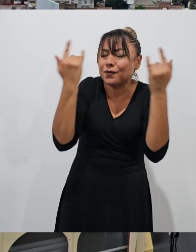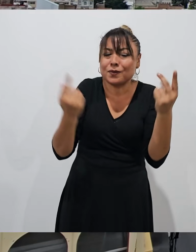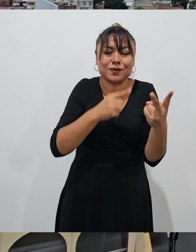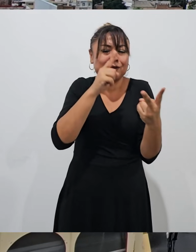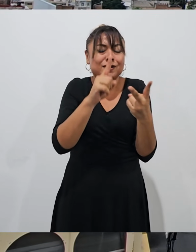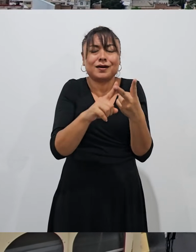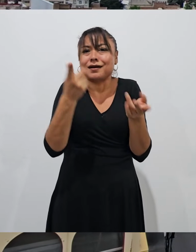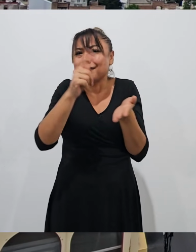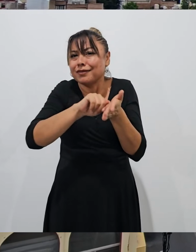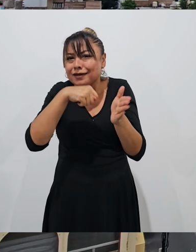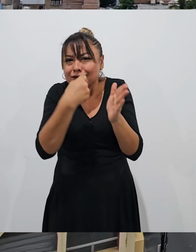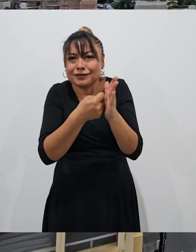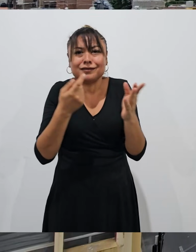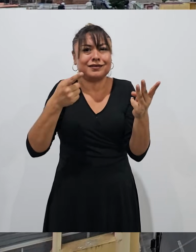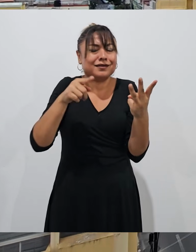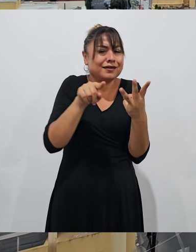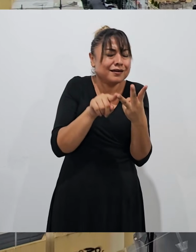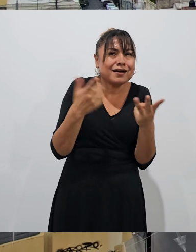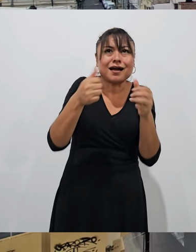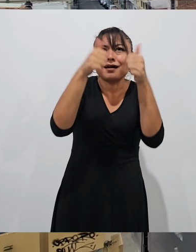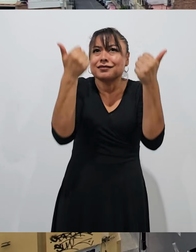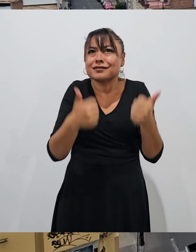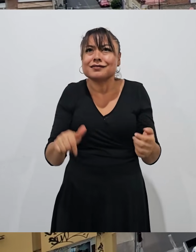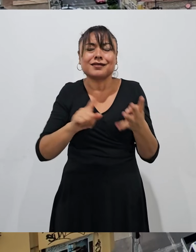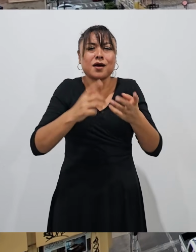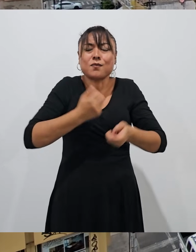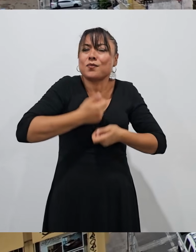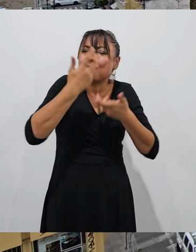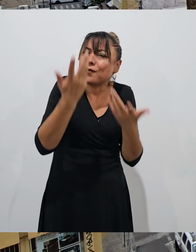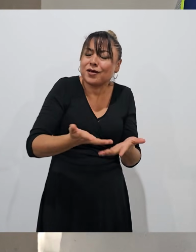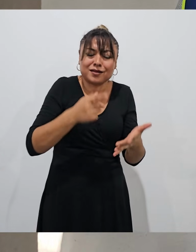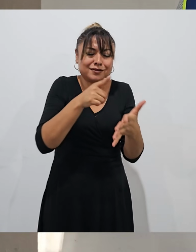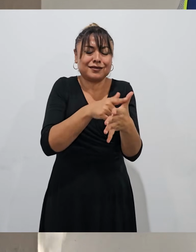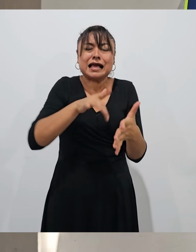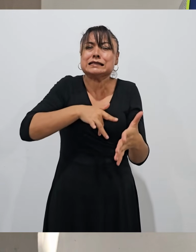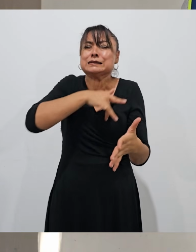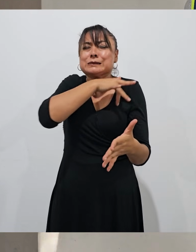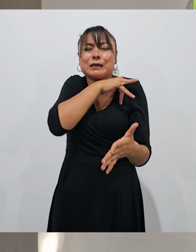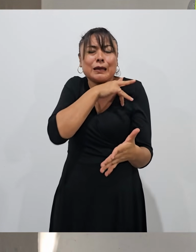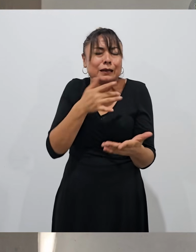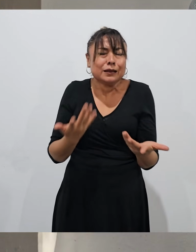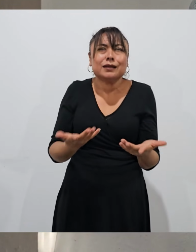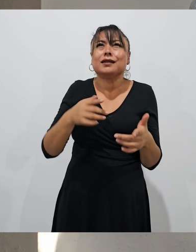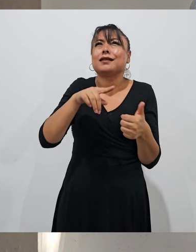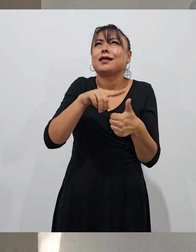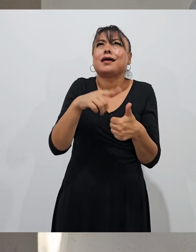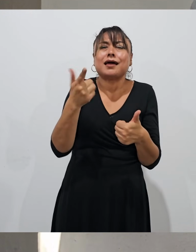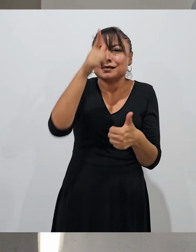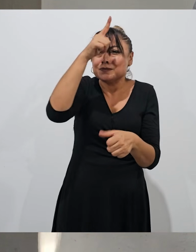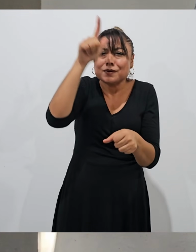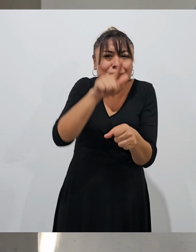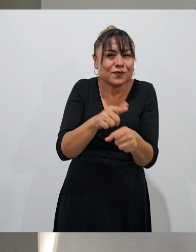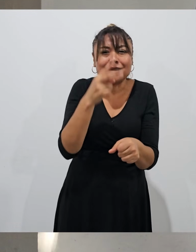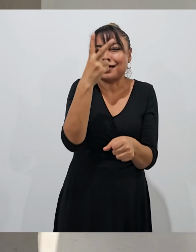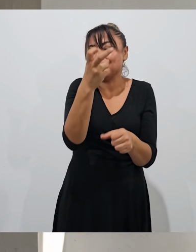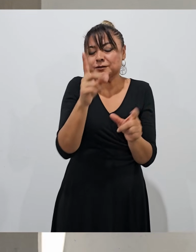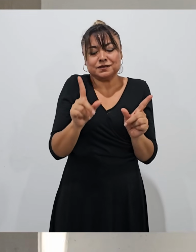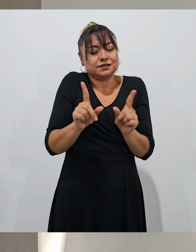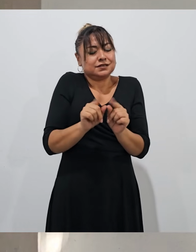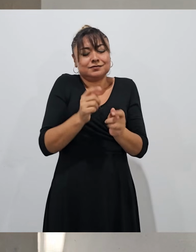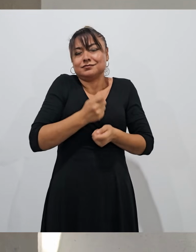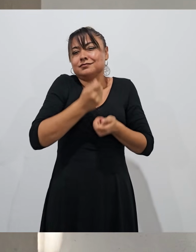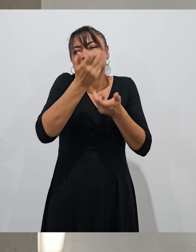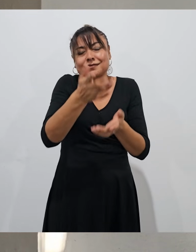la parte artística, poética, sentimental e incluso espiritual. Y es así como quisiera concluir el video. Te agradezco infinitamente el